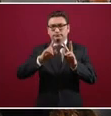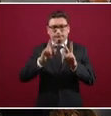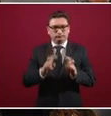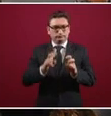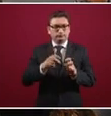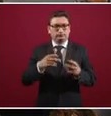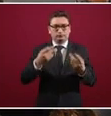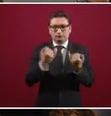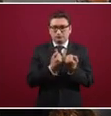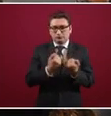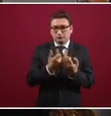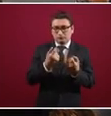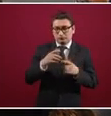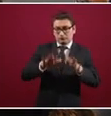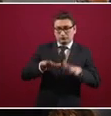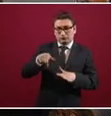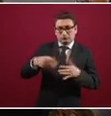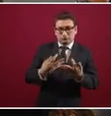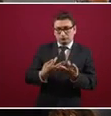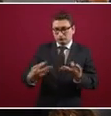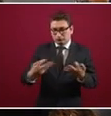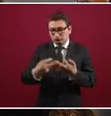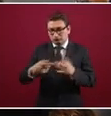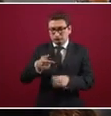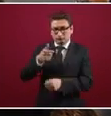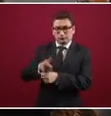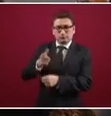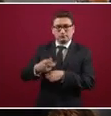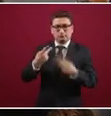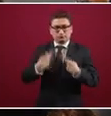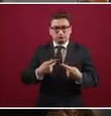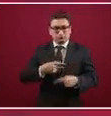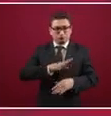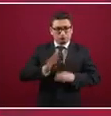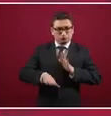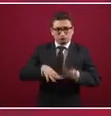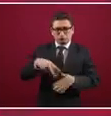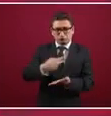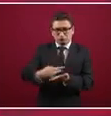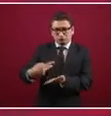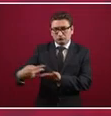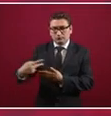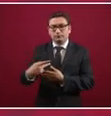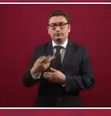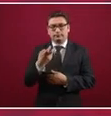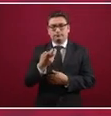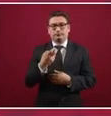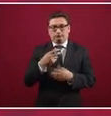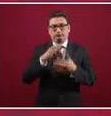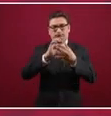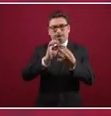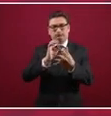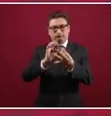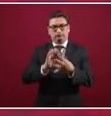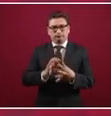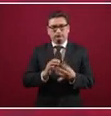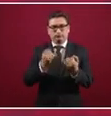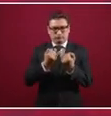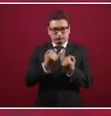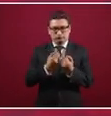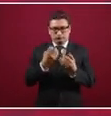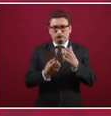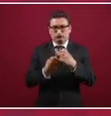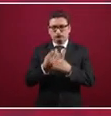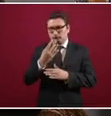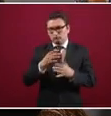hallazgos en fosas clandestinas y los trabajos de identificación forense sino que vamos a incorporar varios elementos nuevos en este